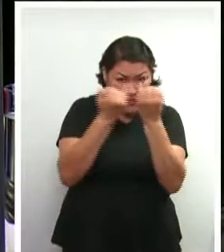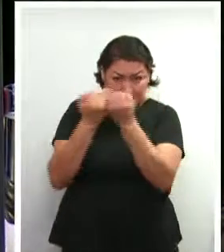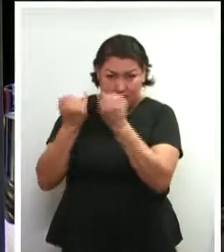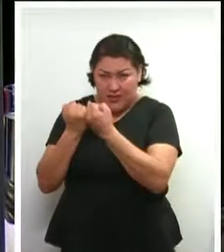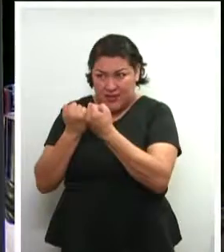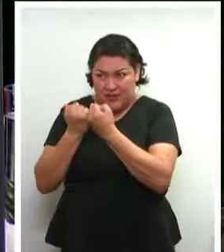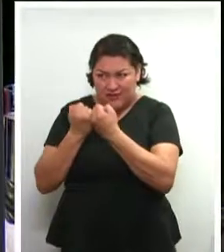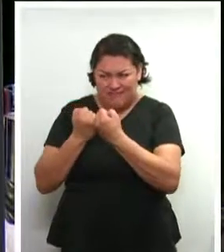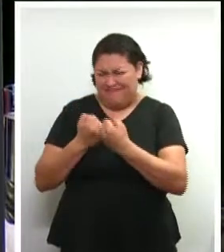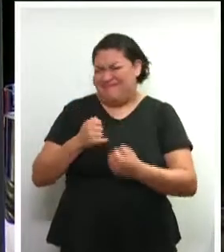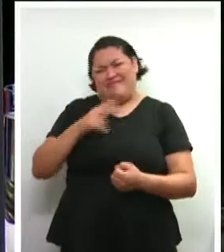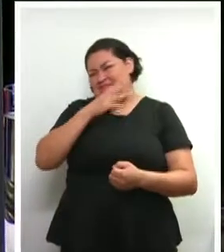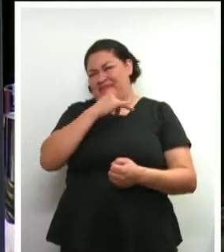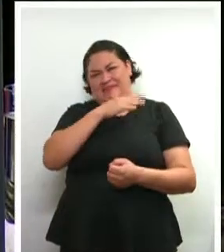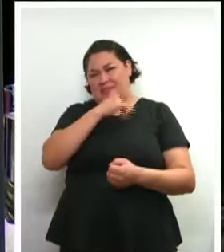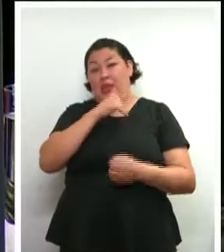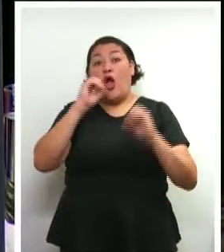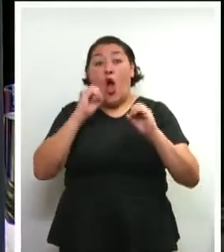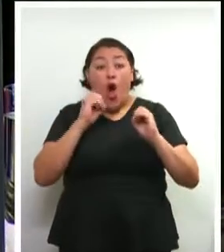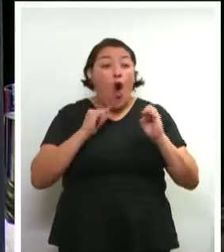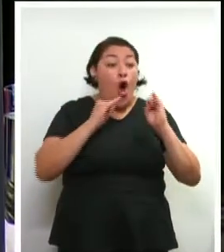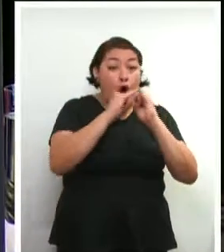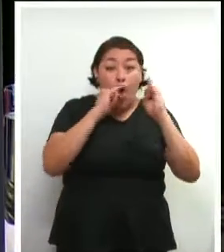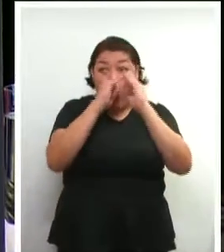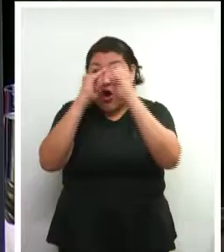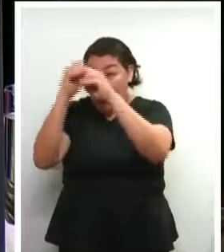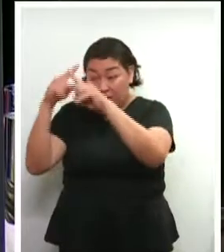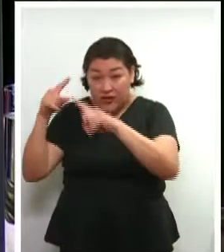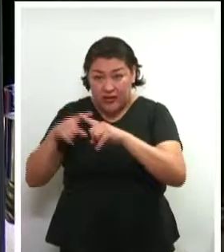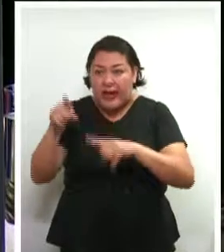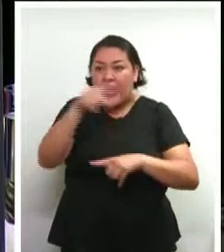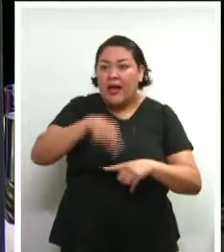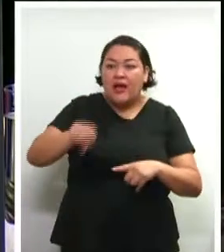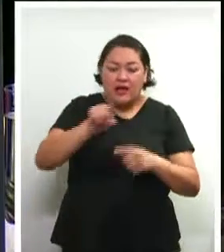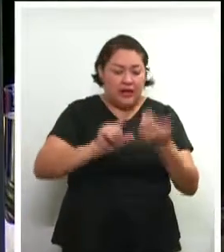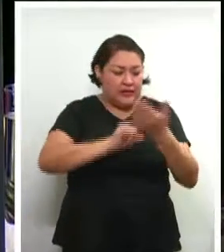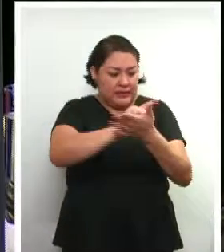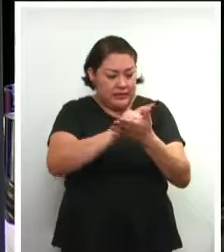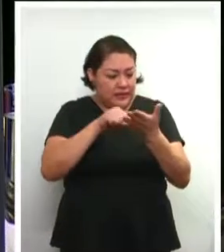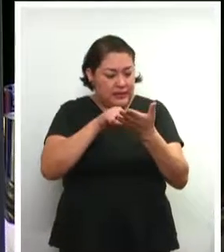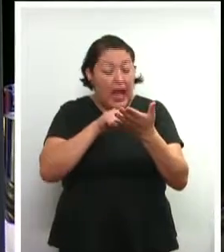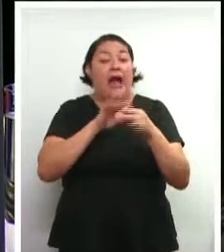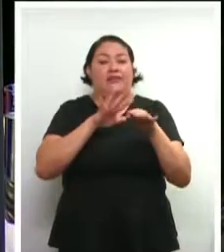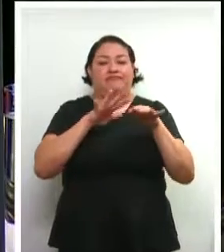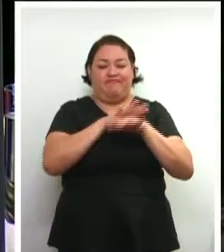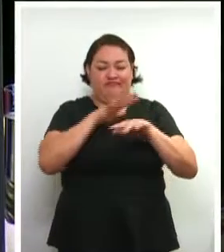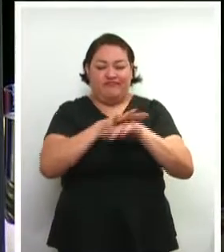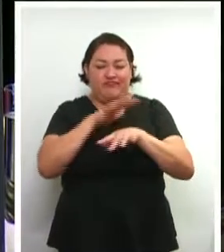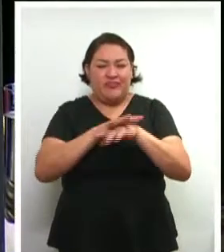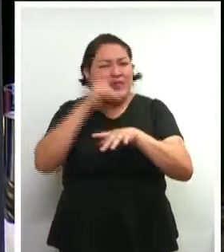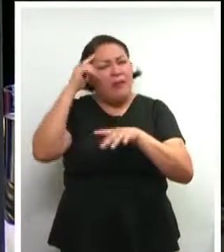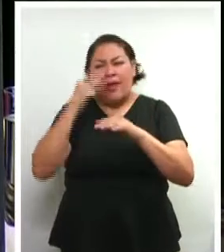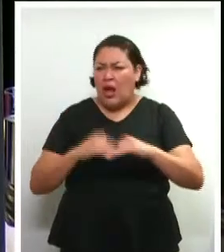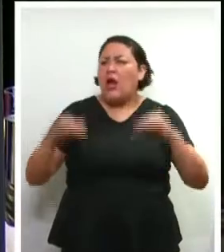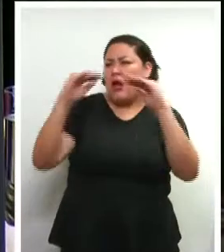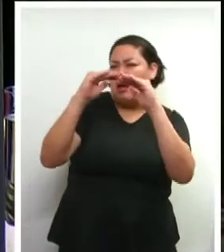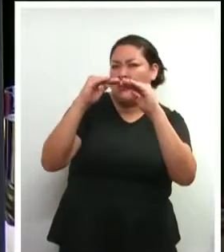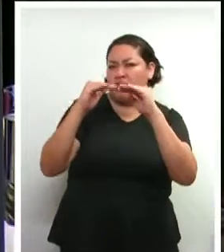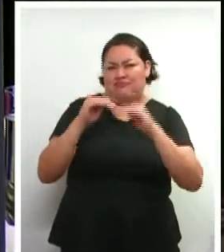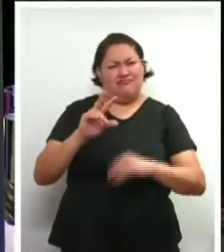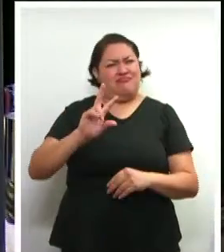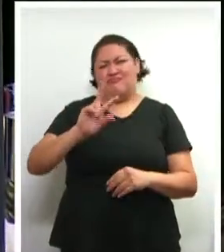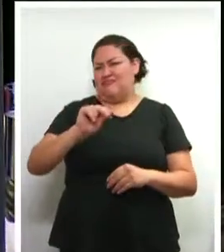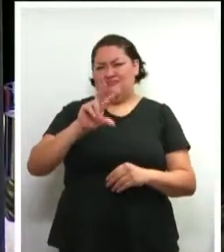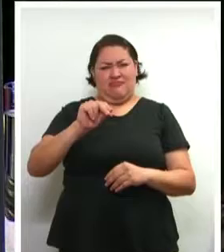significa que todas las instituciones jurídicas deban amoldarse o destruirse en aras de la igualdad.